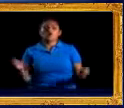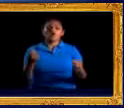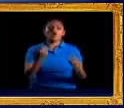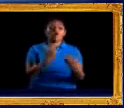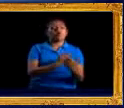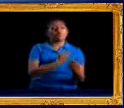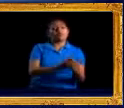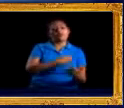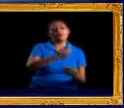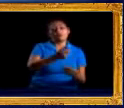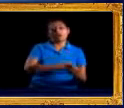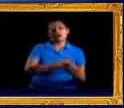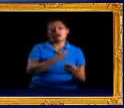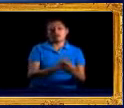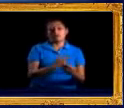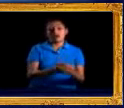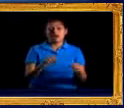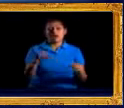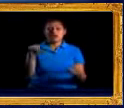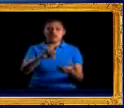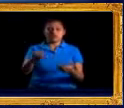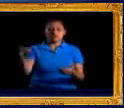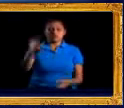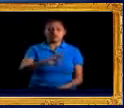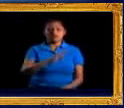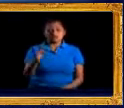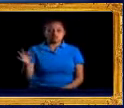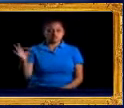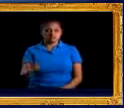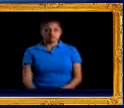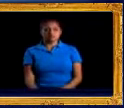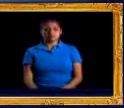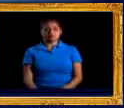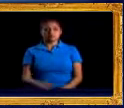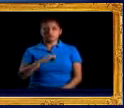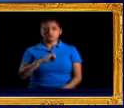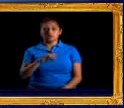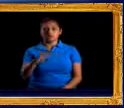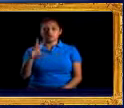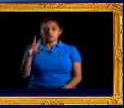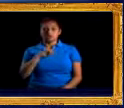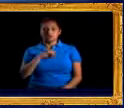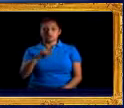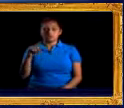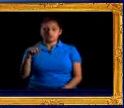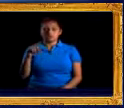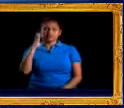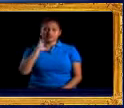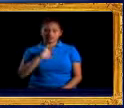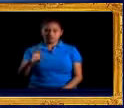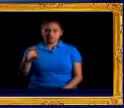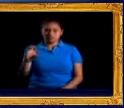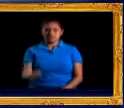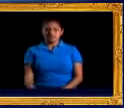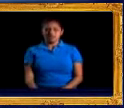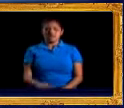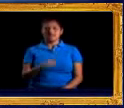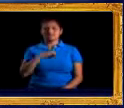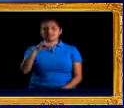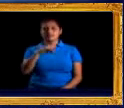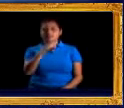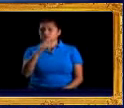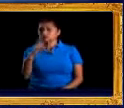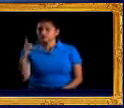una falsa prosperidad, riquezas, hermano, de este mundo, que son temporales, pero están buscando, hermano,